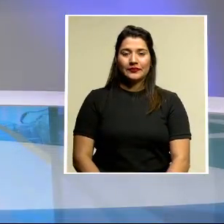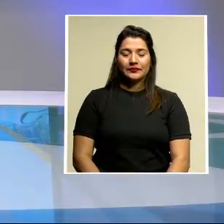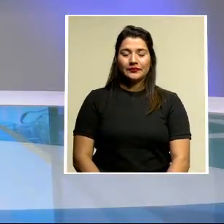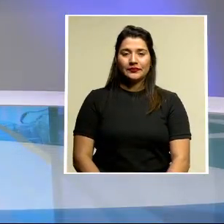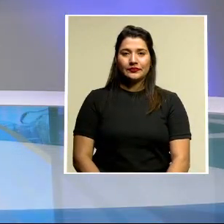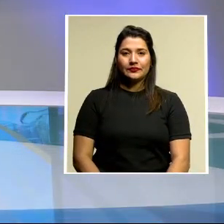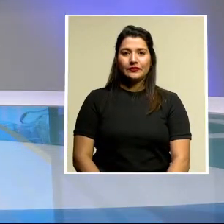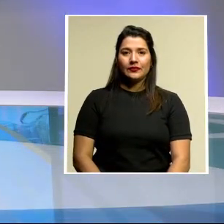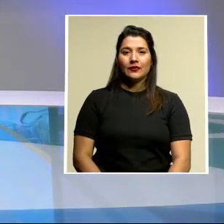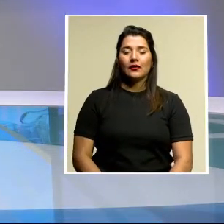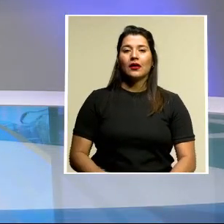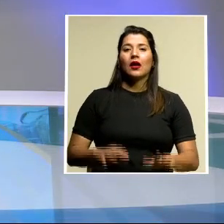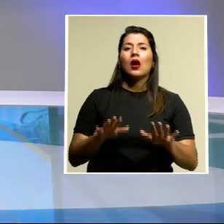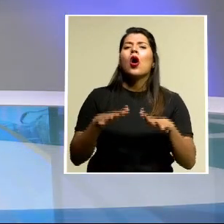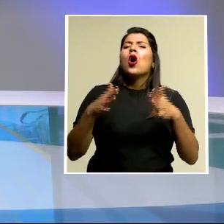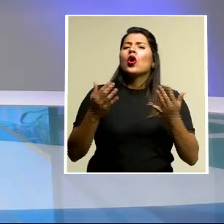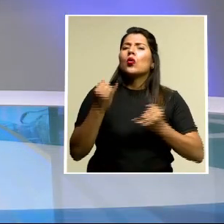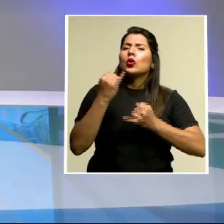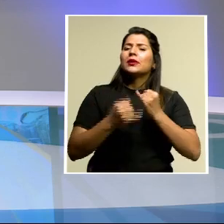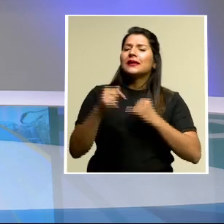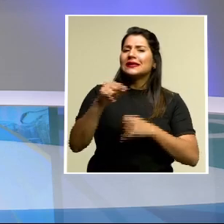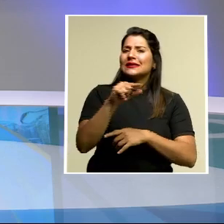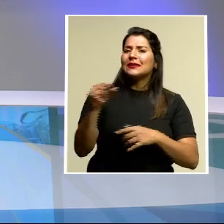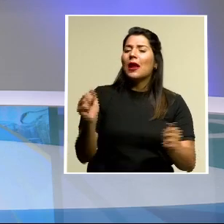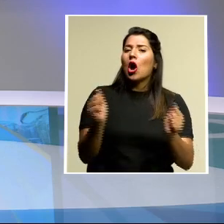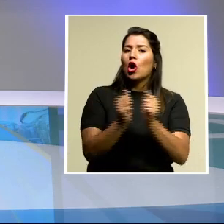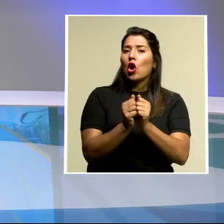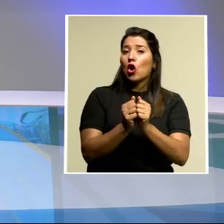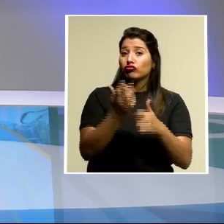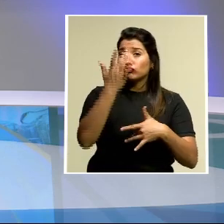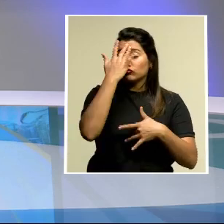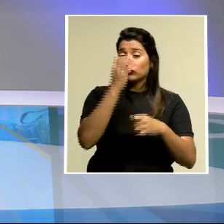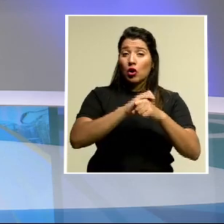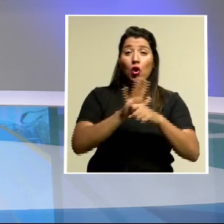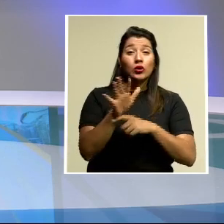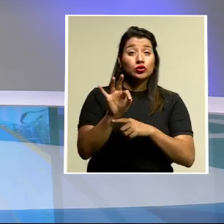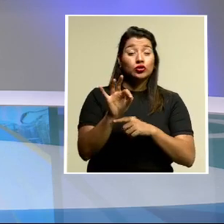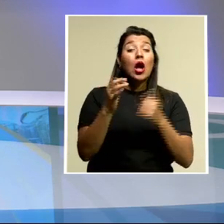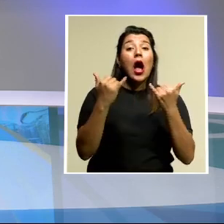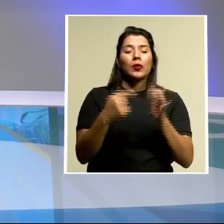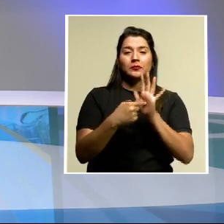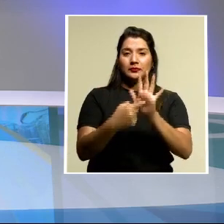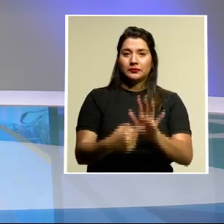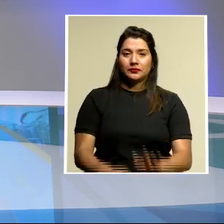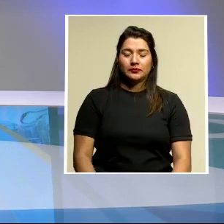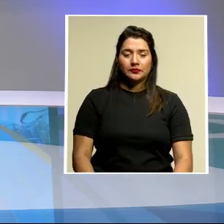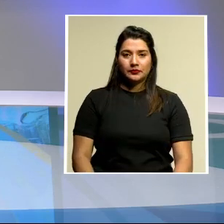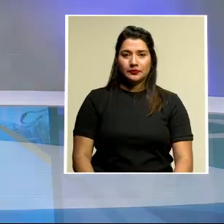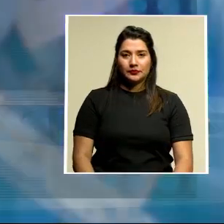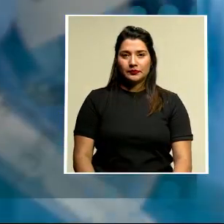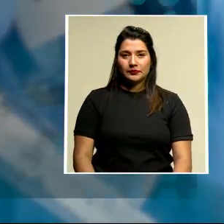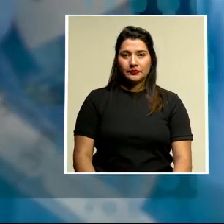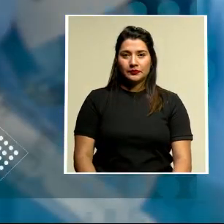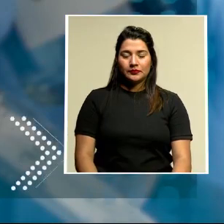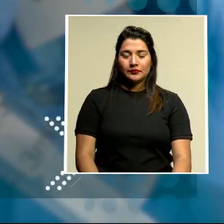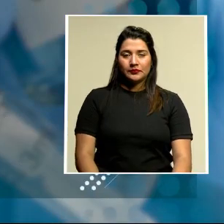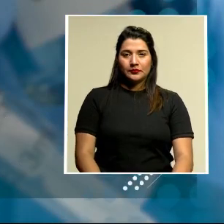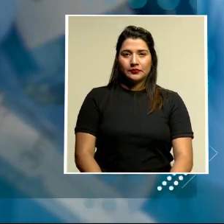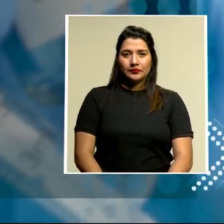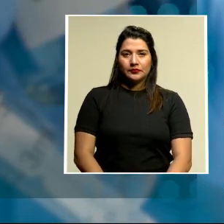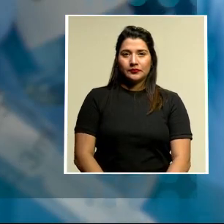fecha de cada dosis. Tercero, la casa farmacéutica. Y cuarto, el número de lote de